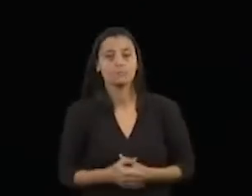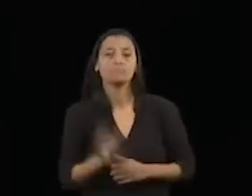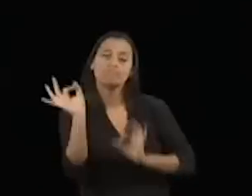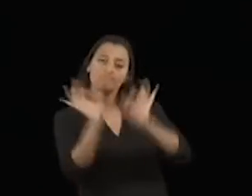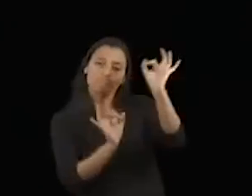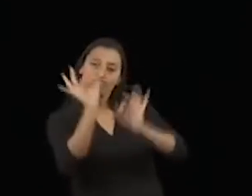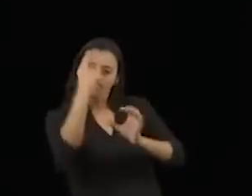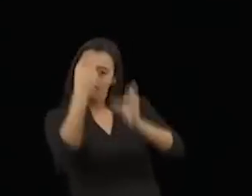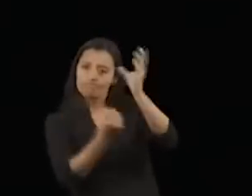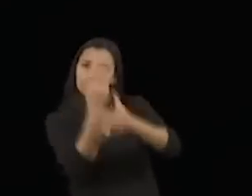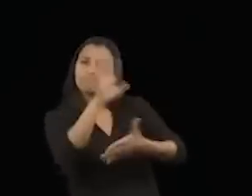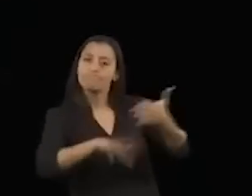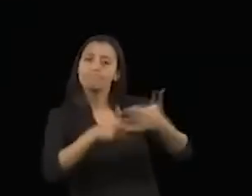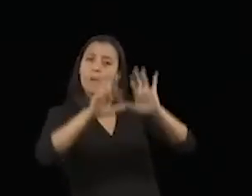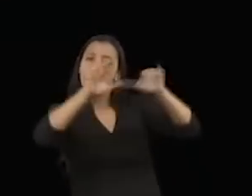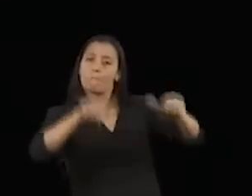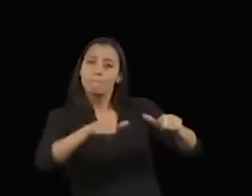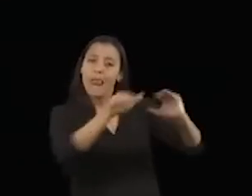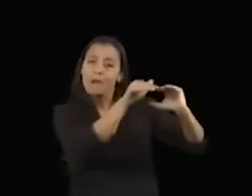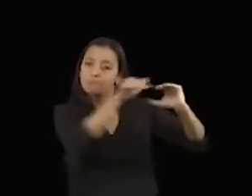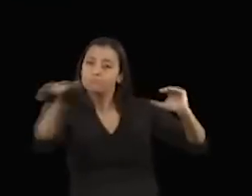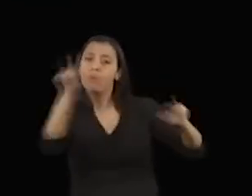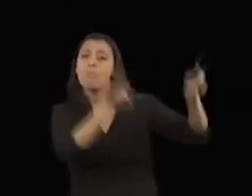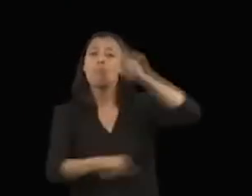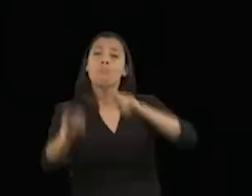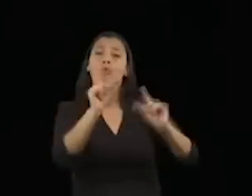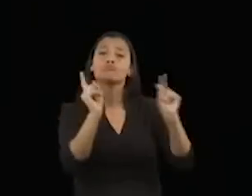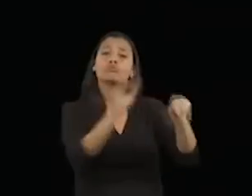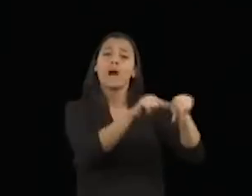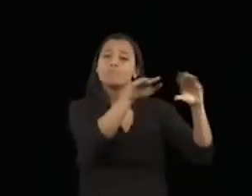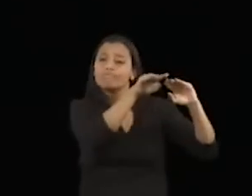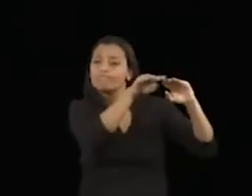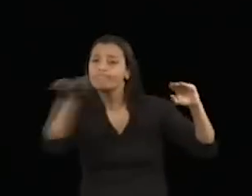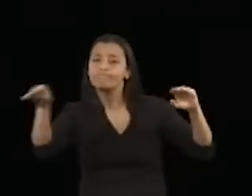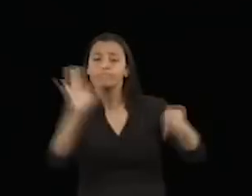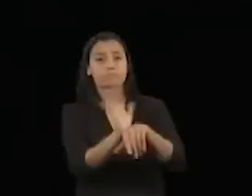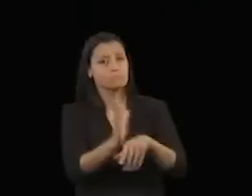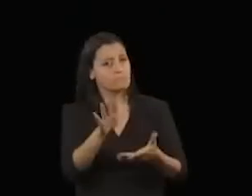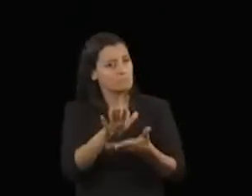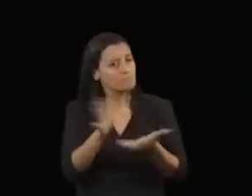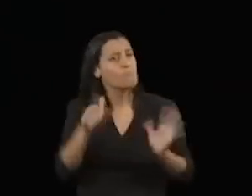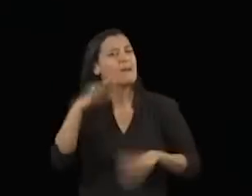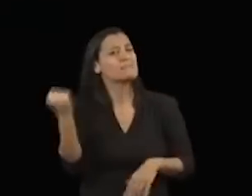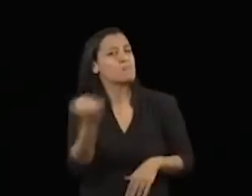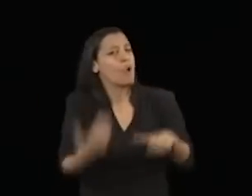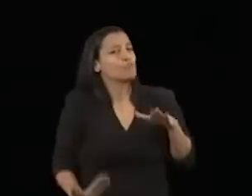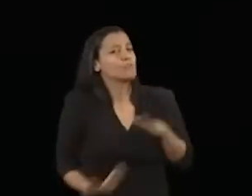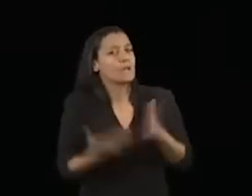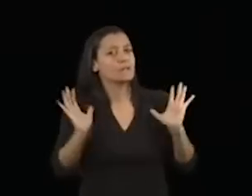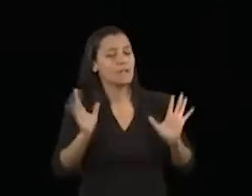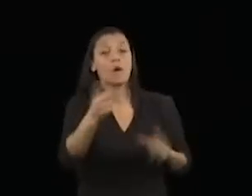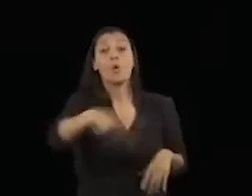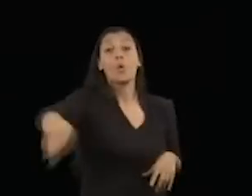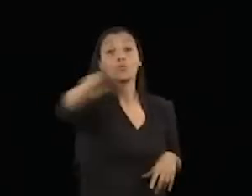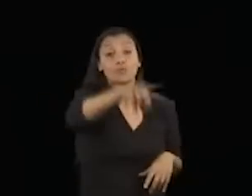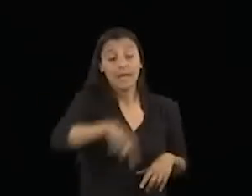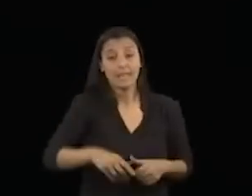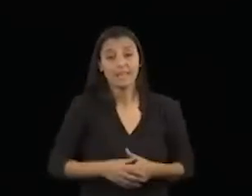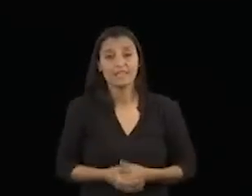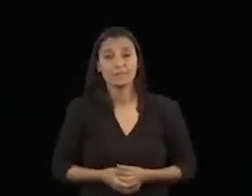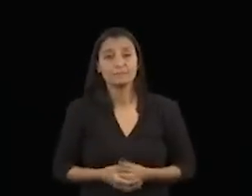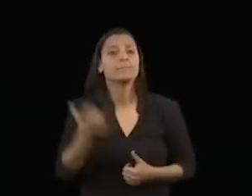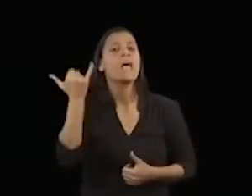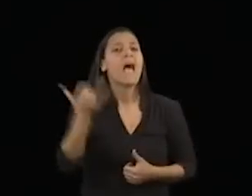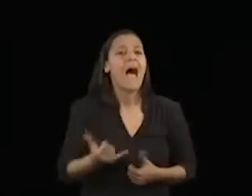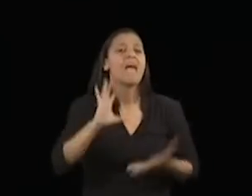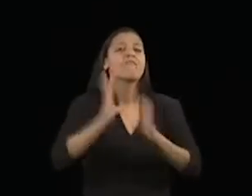diseñamos un plan de estabilización, un programa de estabilización, y básicamente, digo, cuando ustedes, hay